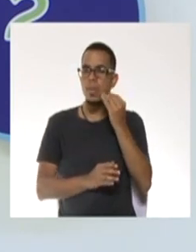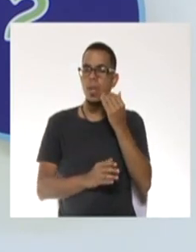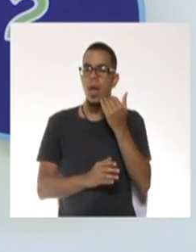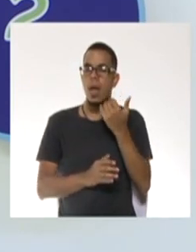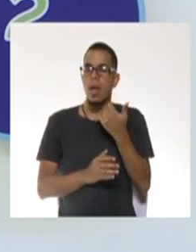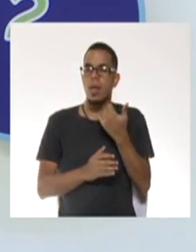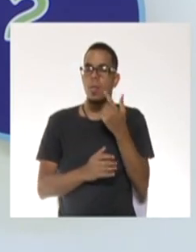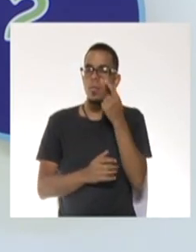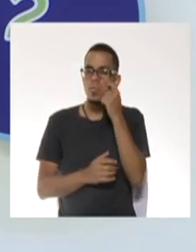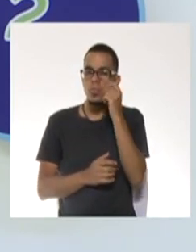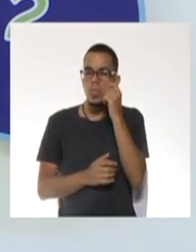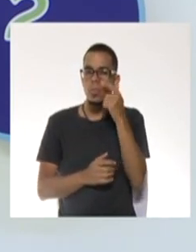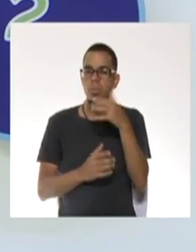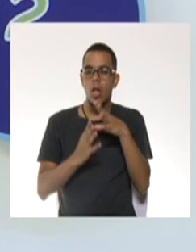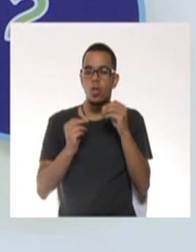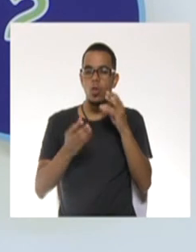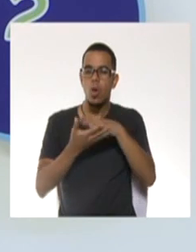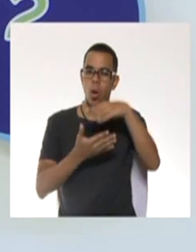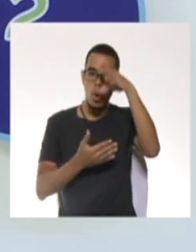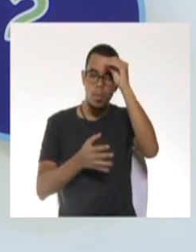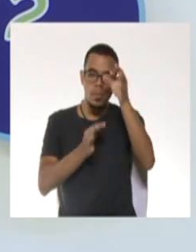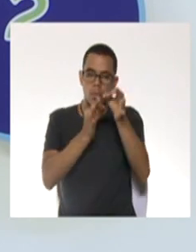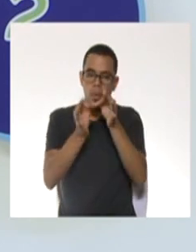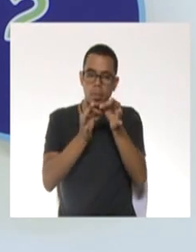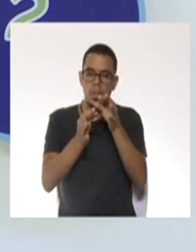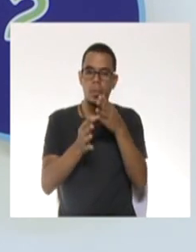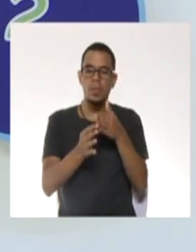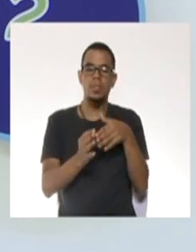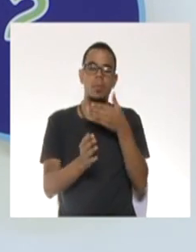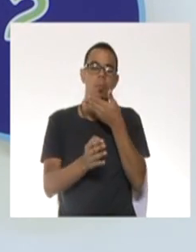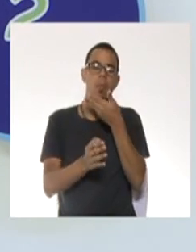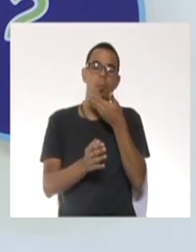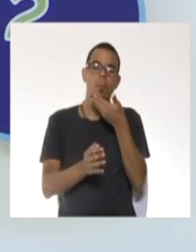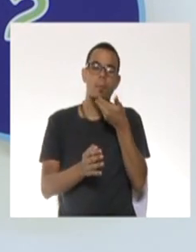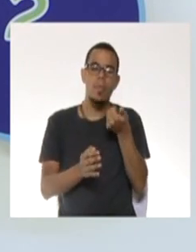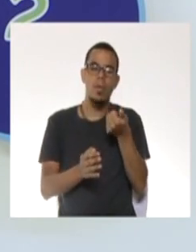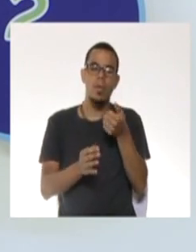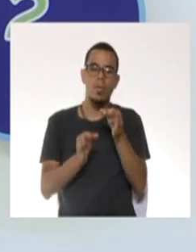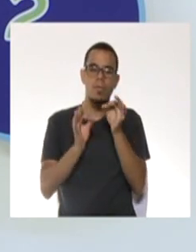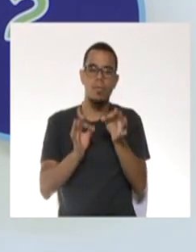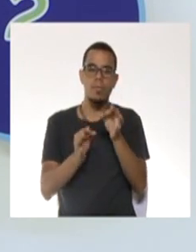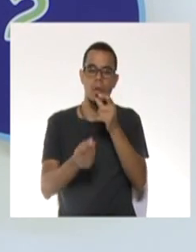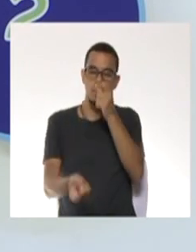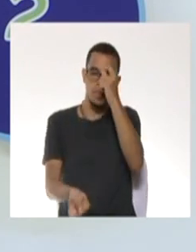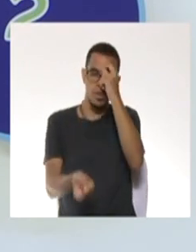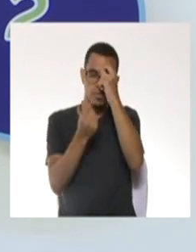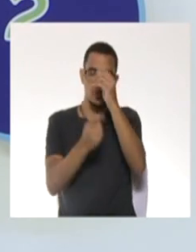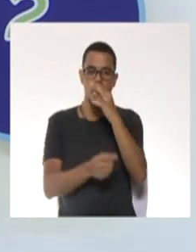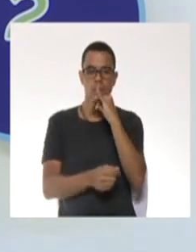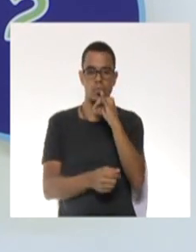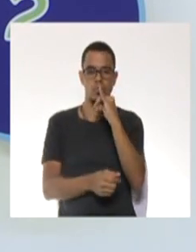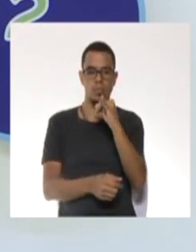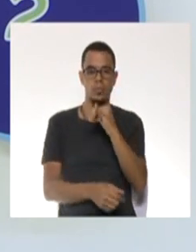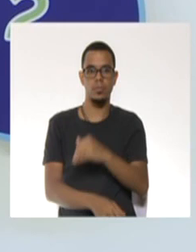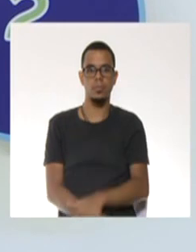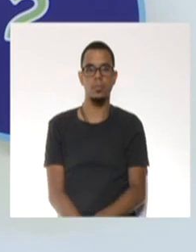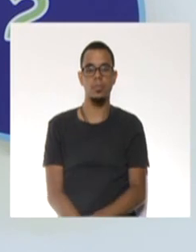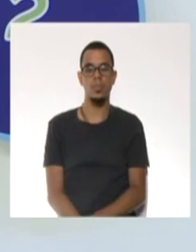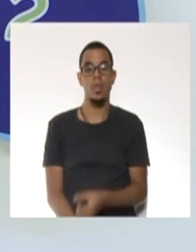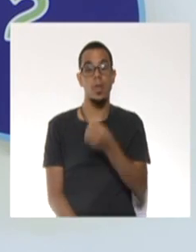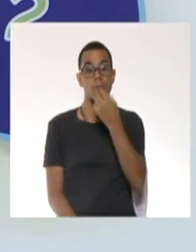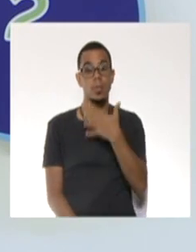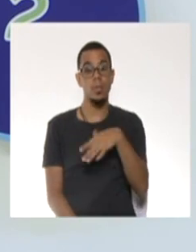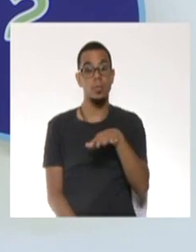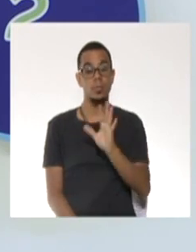los aprendizajes, entonces será para ello más fácil poder afianzar dichos contenidos. Bueno,